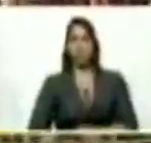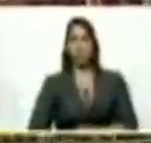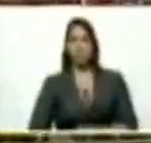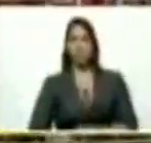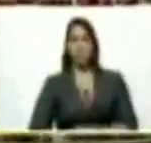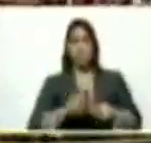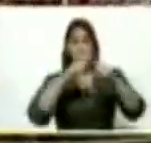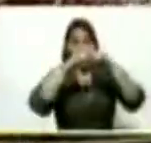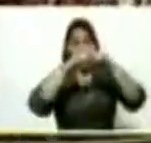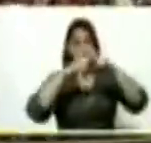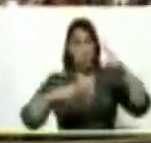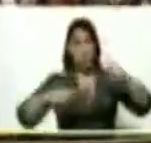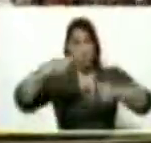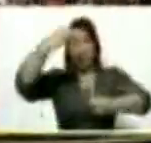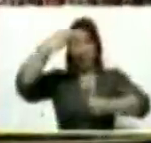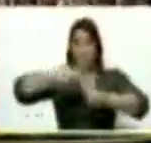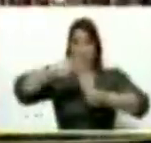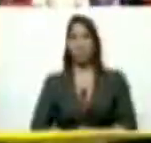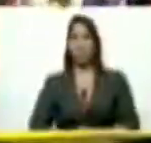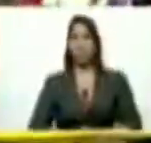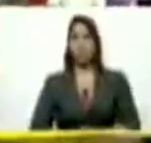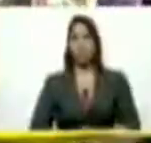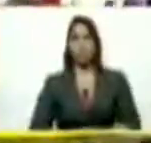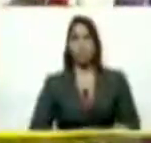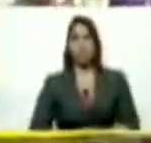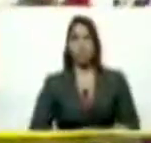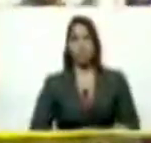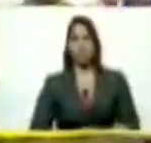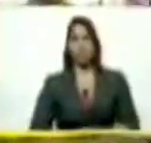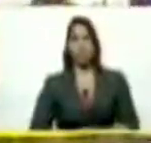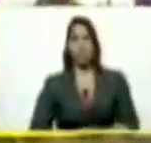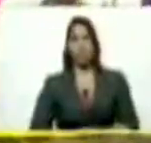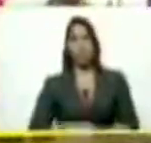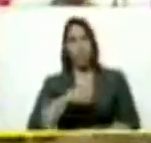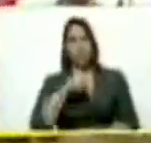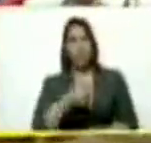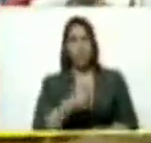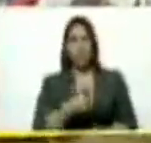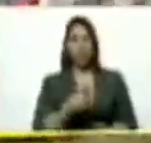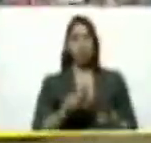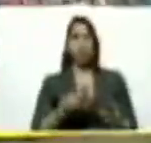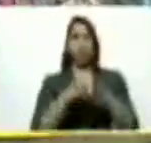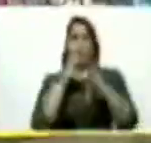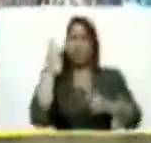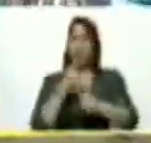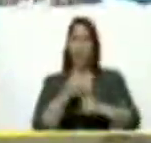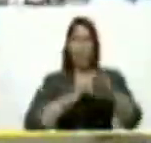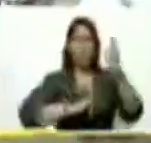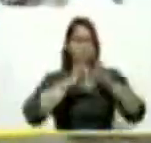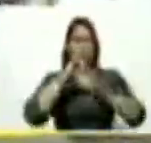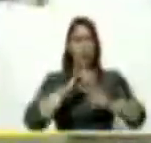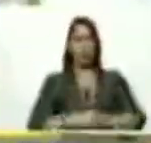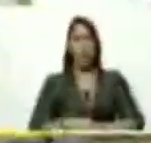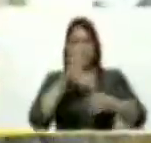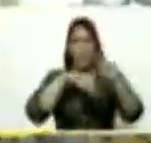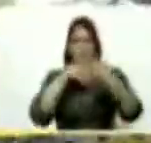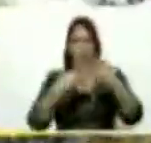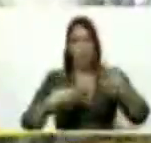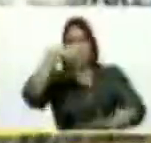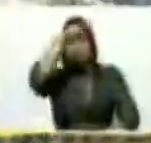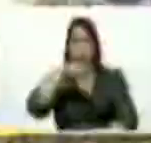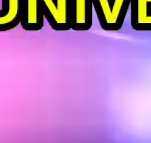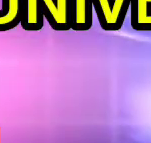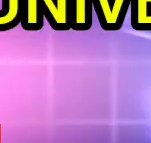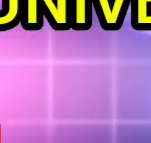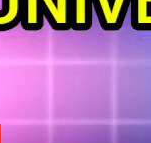Será hasta la próxima. Chao, chao. Y eso impacte todas las tablas salariales hacia arriba. ¡Aprobado!